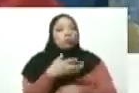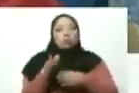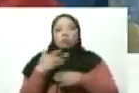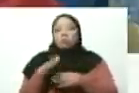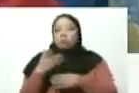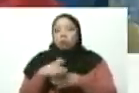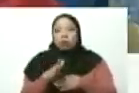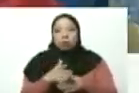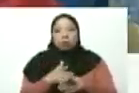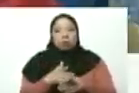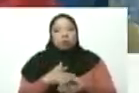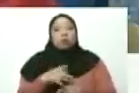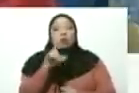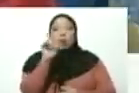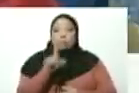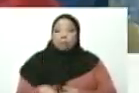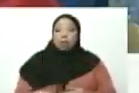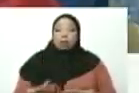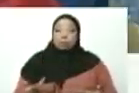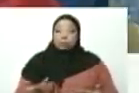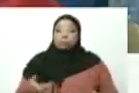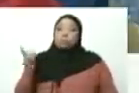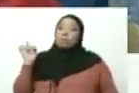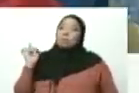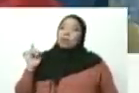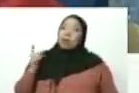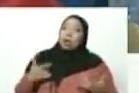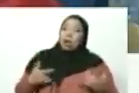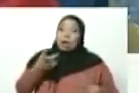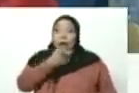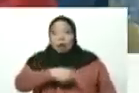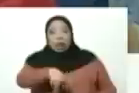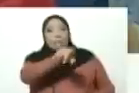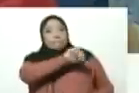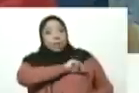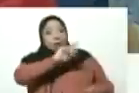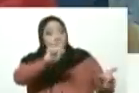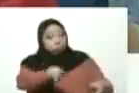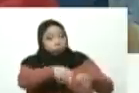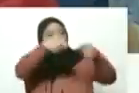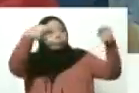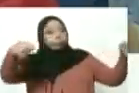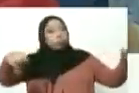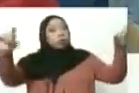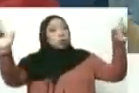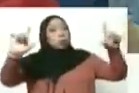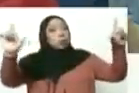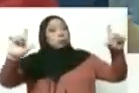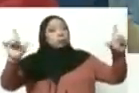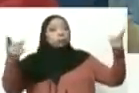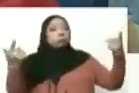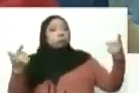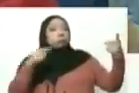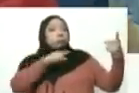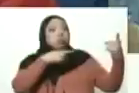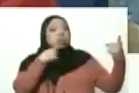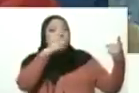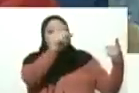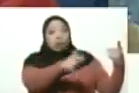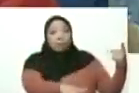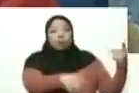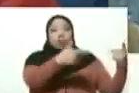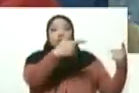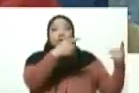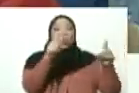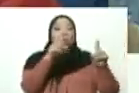e incluso en algunos medios españoles se le definió a este delincuente a